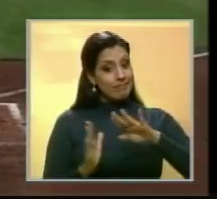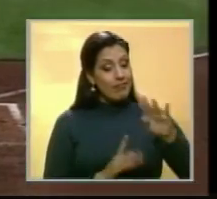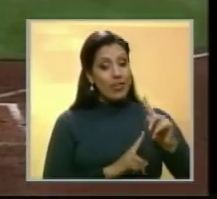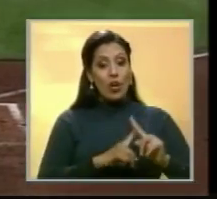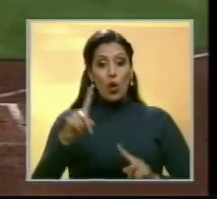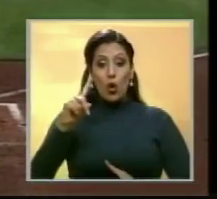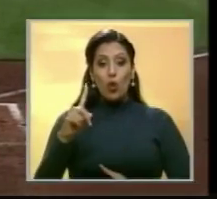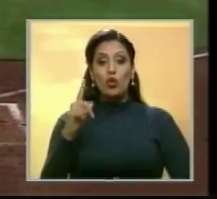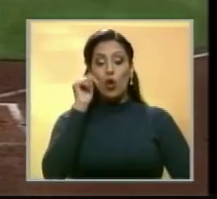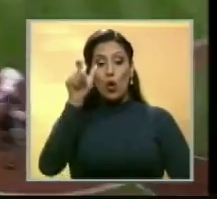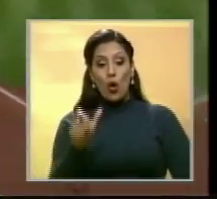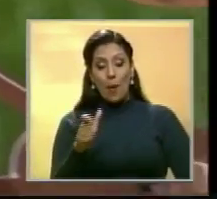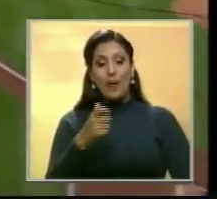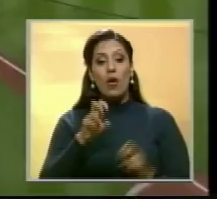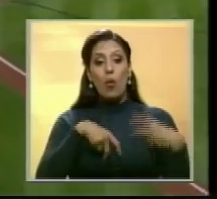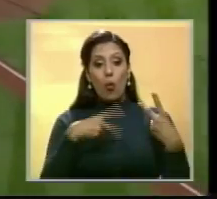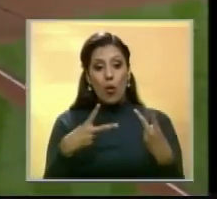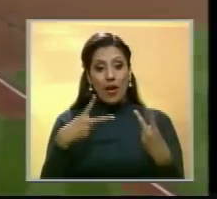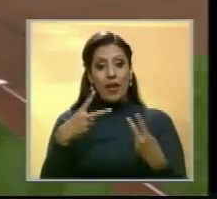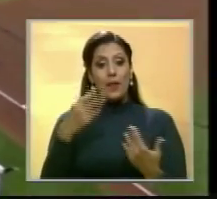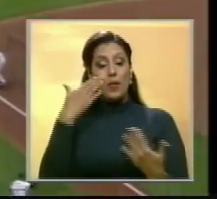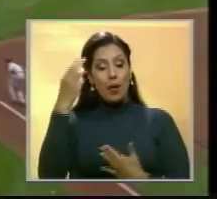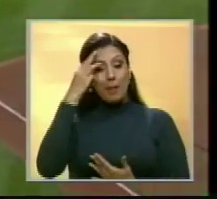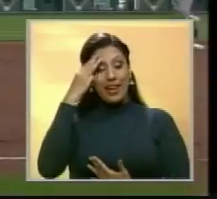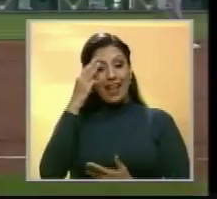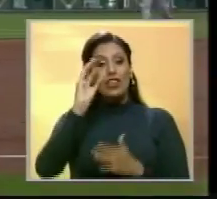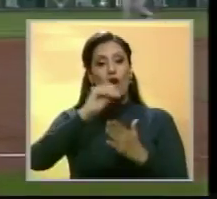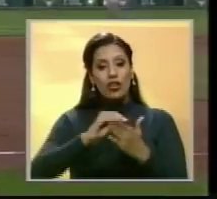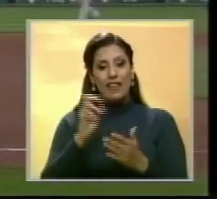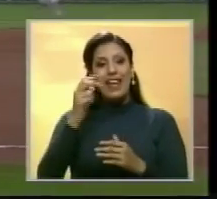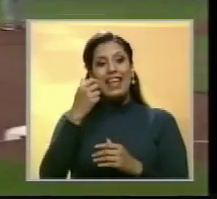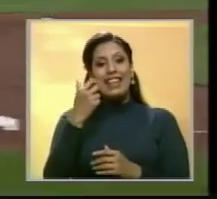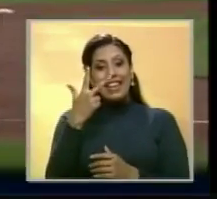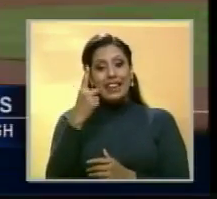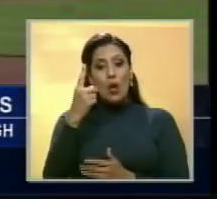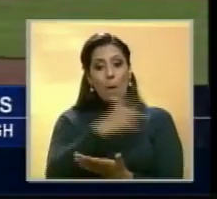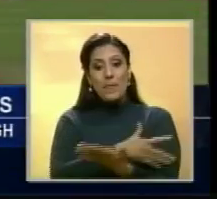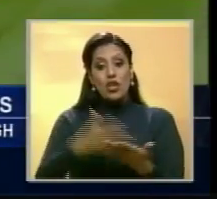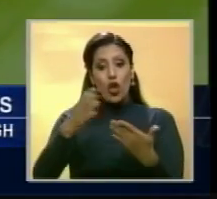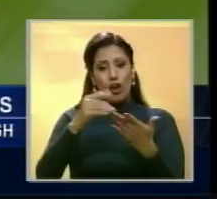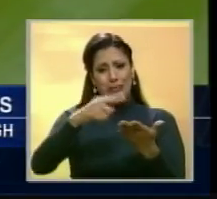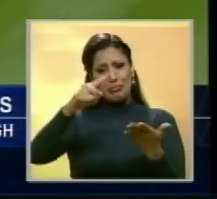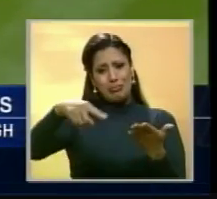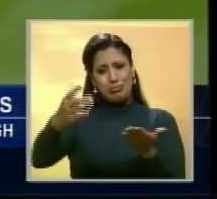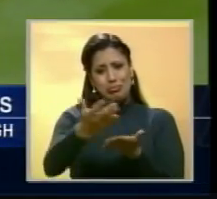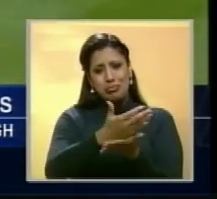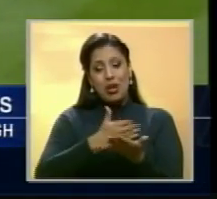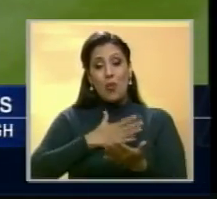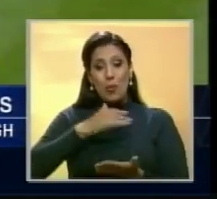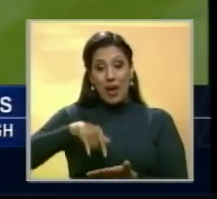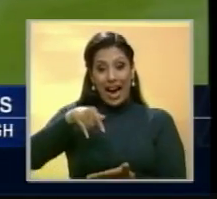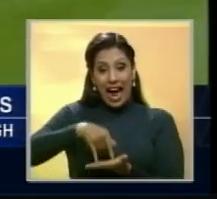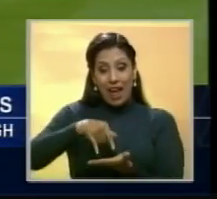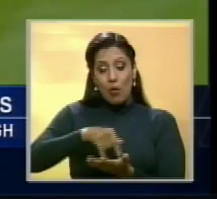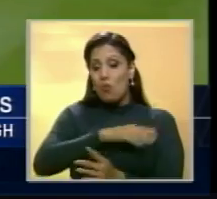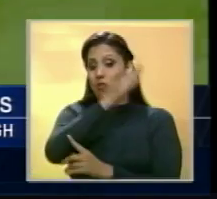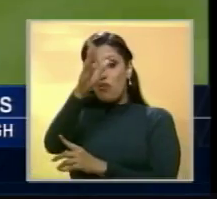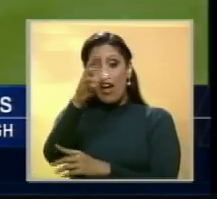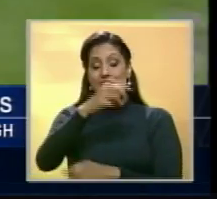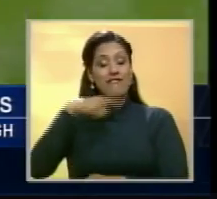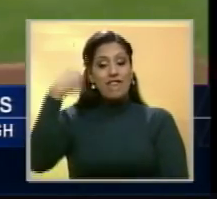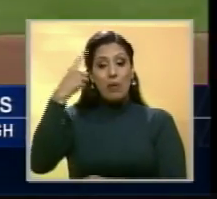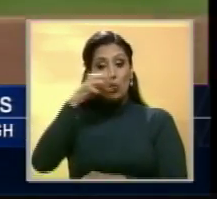Por su parte, Francisco Cervelli renovó con los Piratas de Pittsburgh por 3 años y $31 millones. El carabobeño tiene el mejor porcentaje de envasado